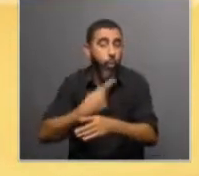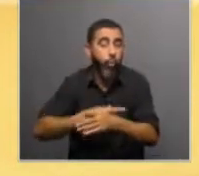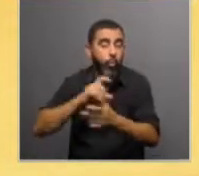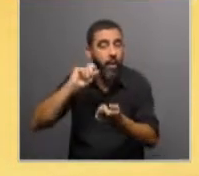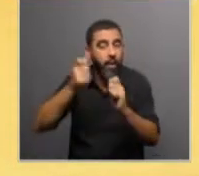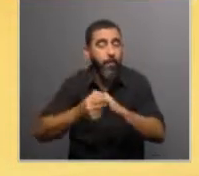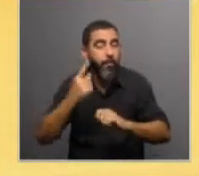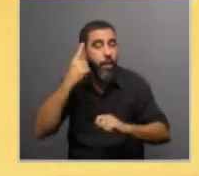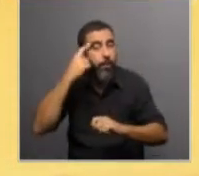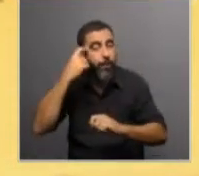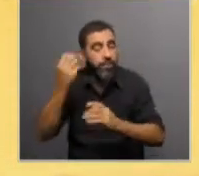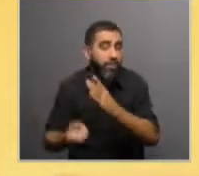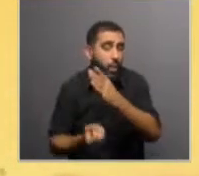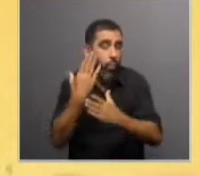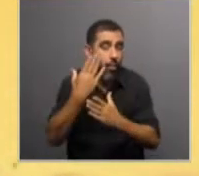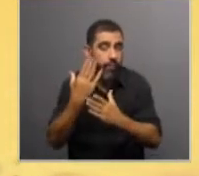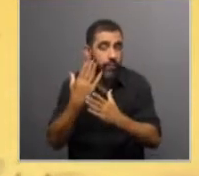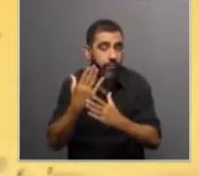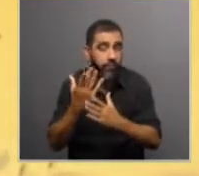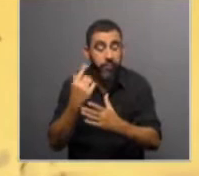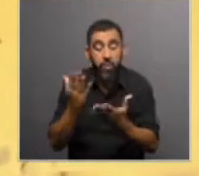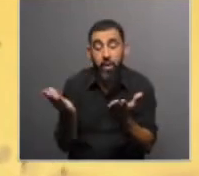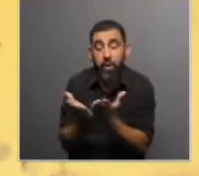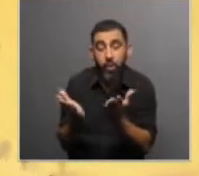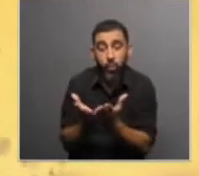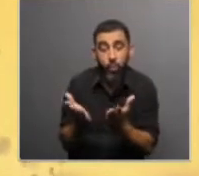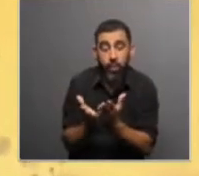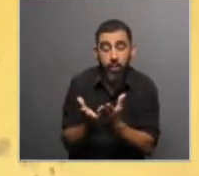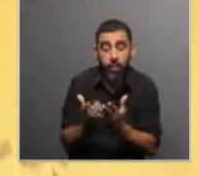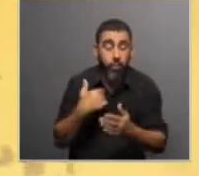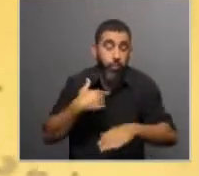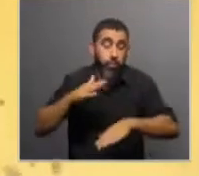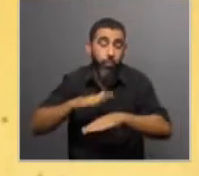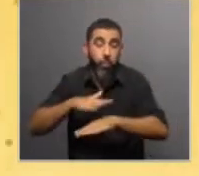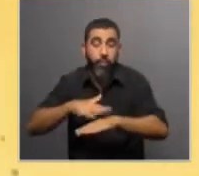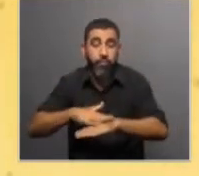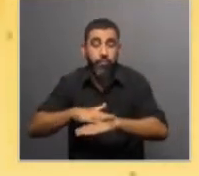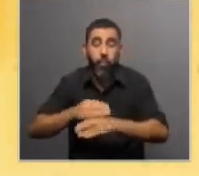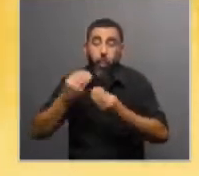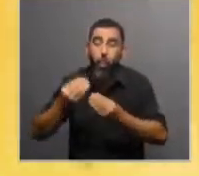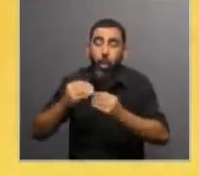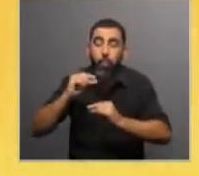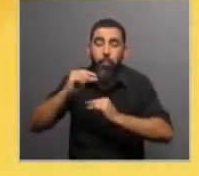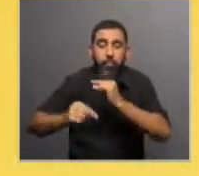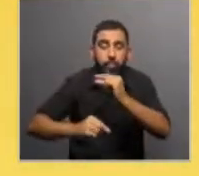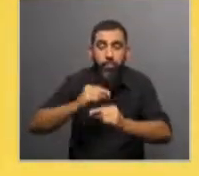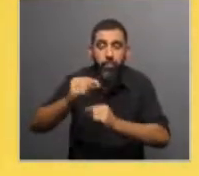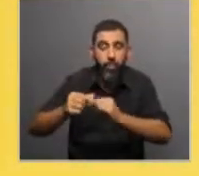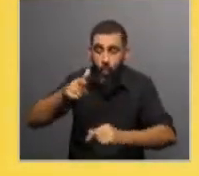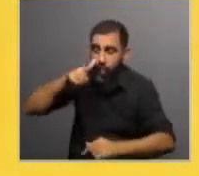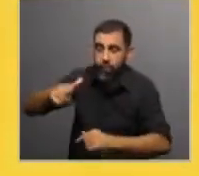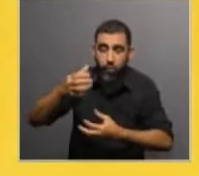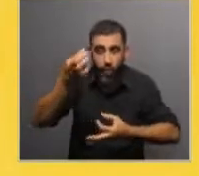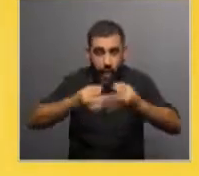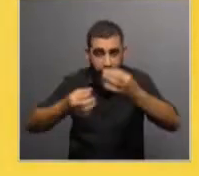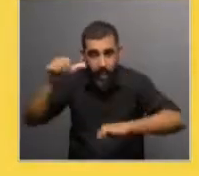diseño de experiencias digitales de aprendizaje. Donde el estudiante pasó desde una instancia a ver cuál era el paso a paso en vivo desde el